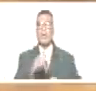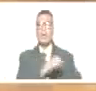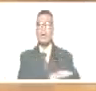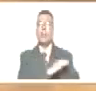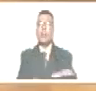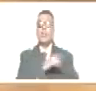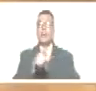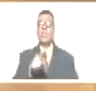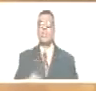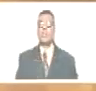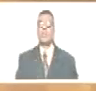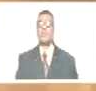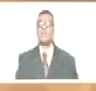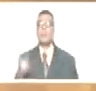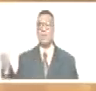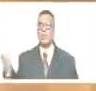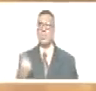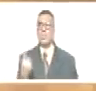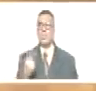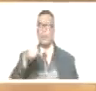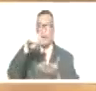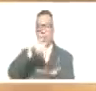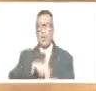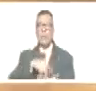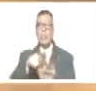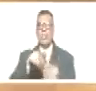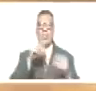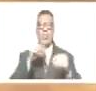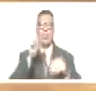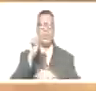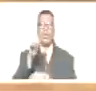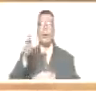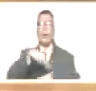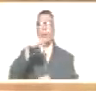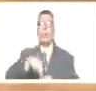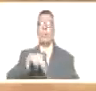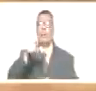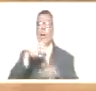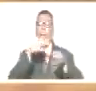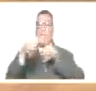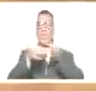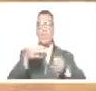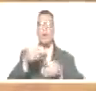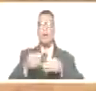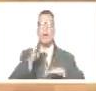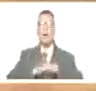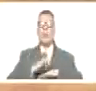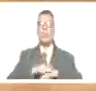democrática, deben comparecer ante esta asamblea para que expliquen qué fue lo que pasó allí.